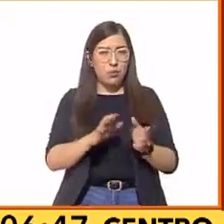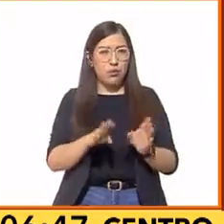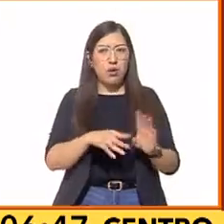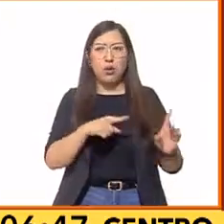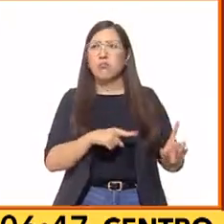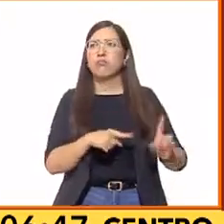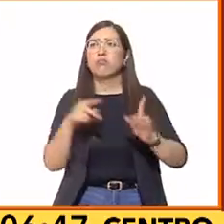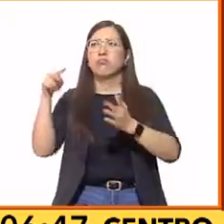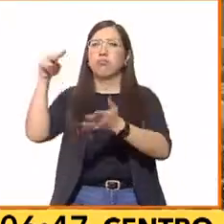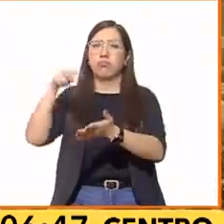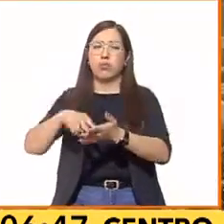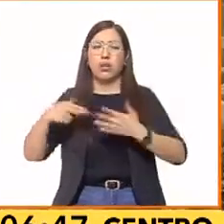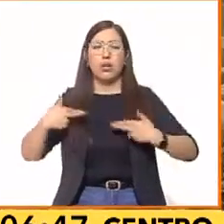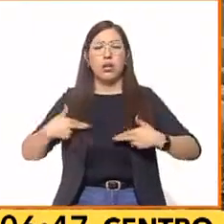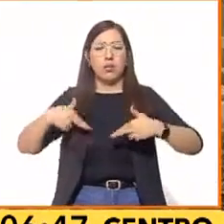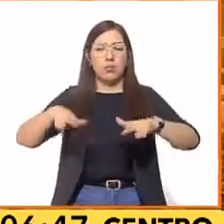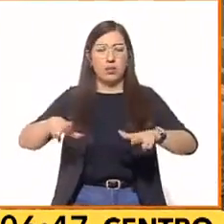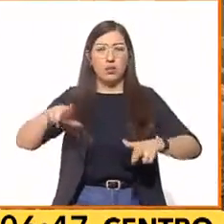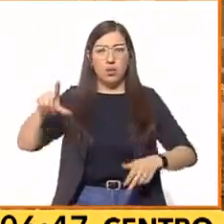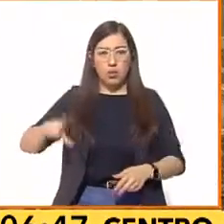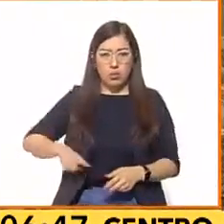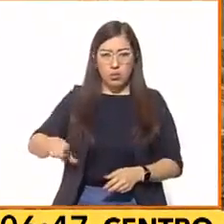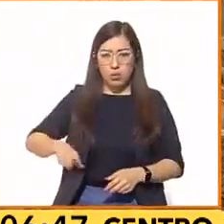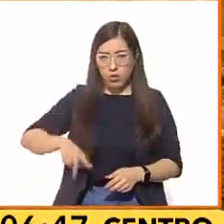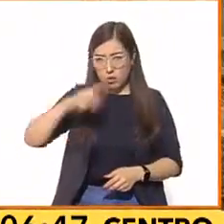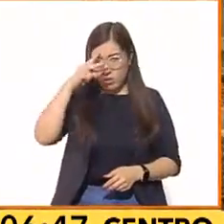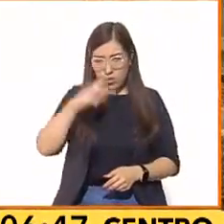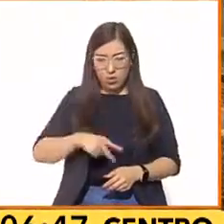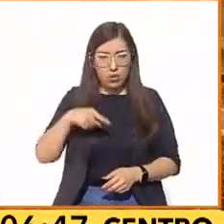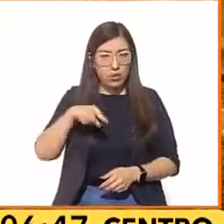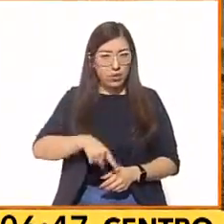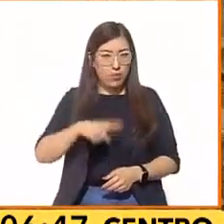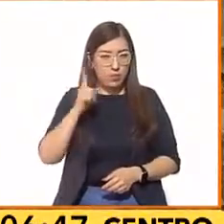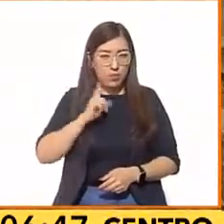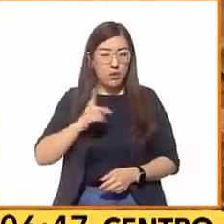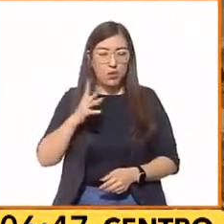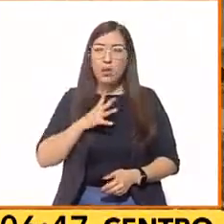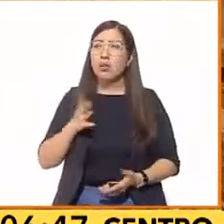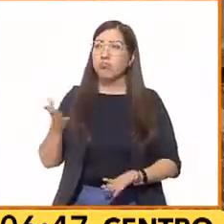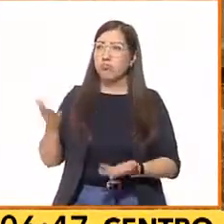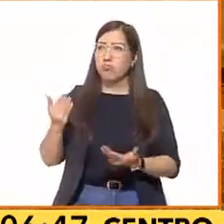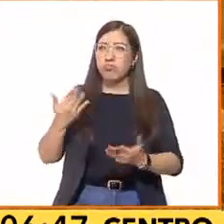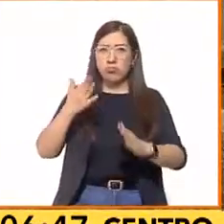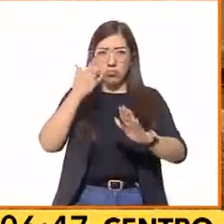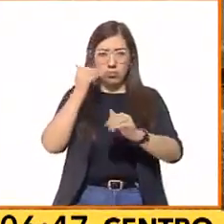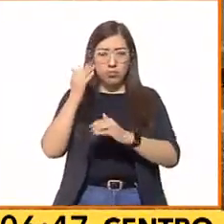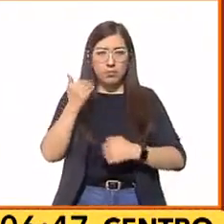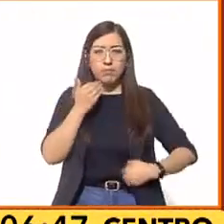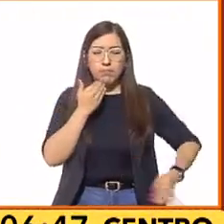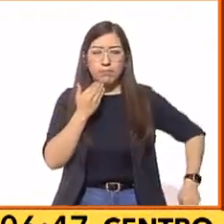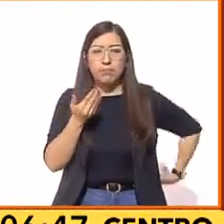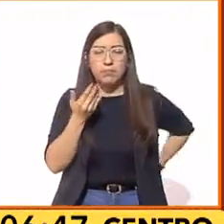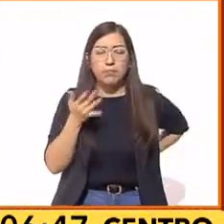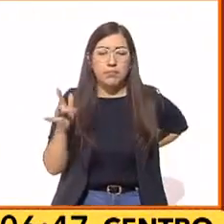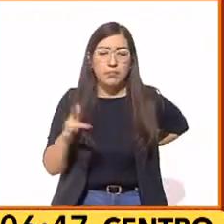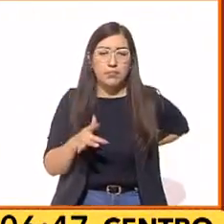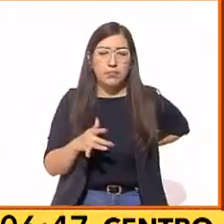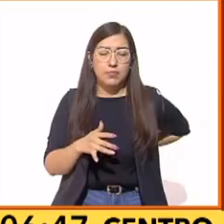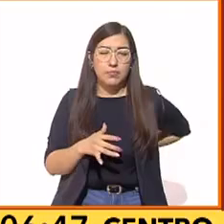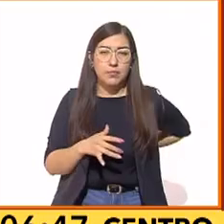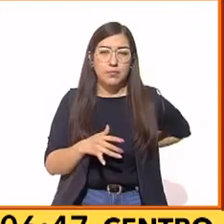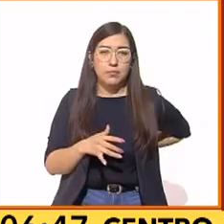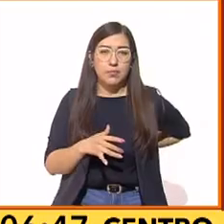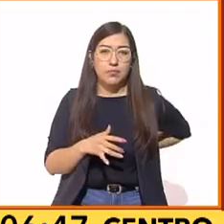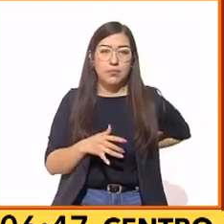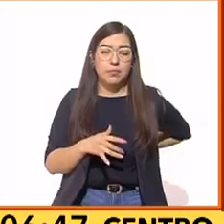representante del gobierno de México y logra obtener importantes apoyos. Y algo que también hay que subrayar es